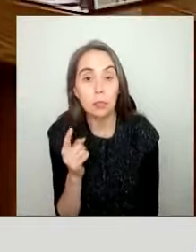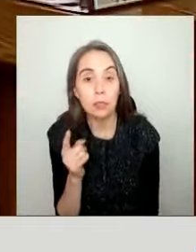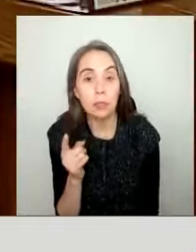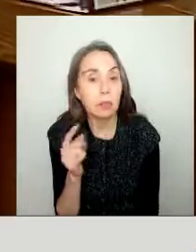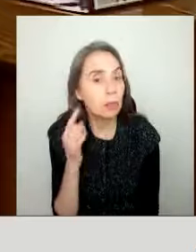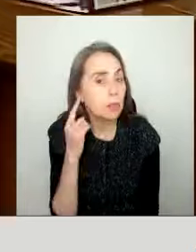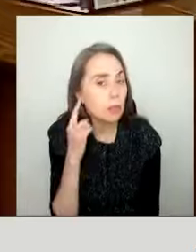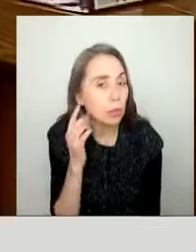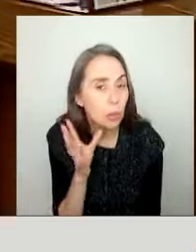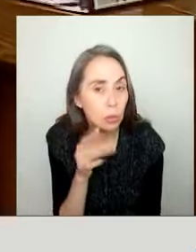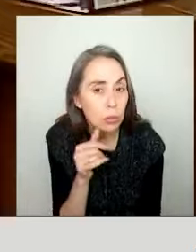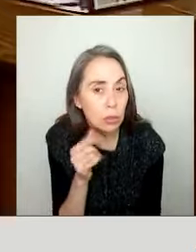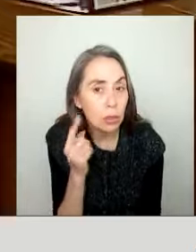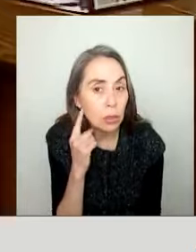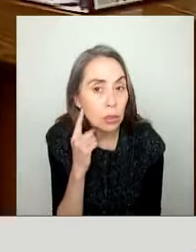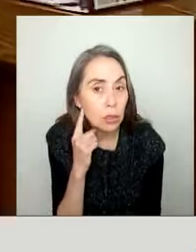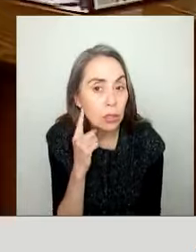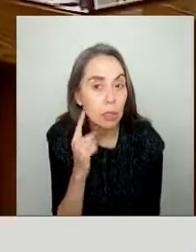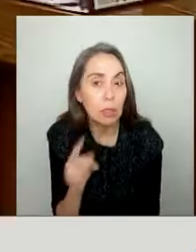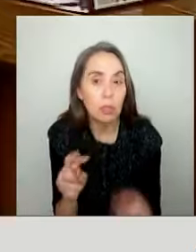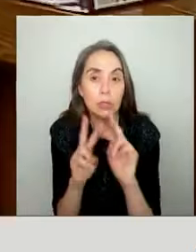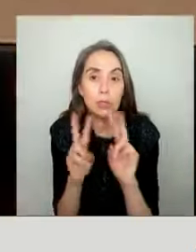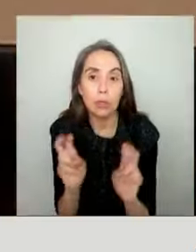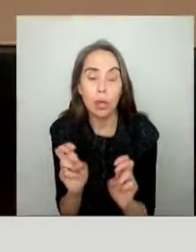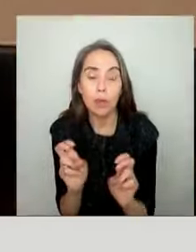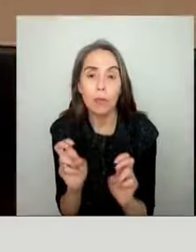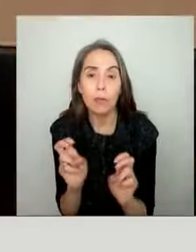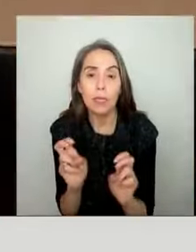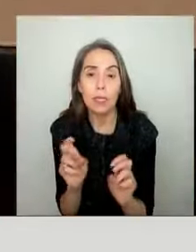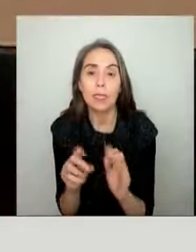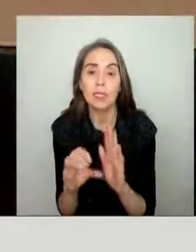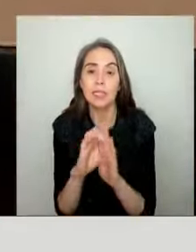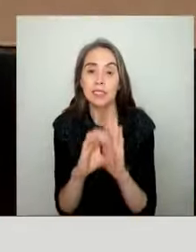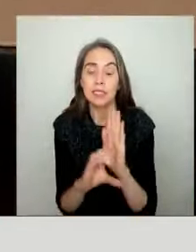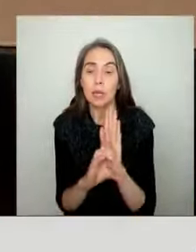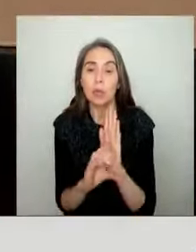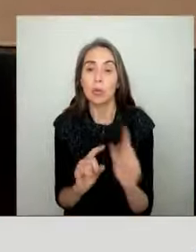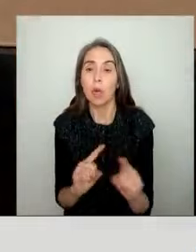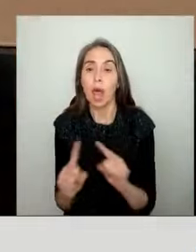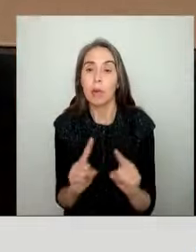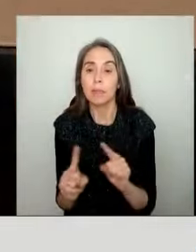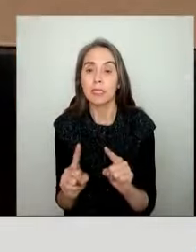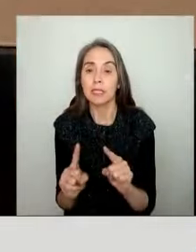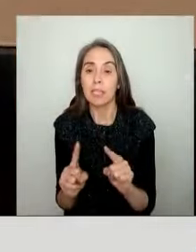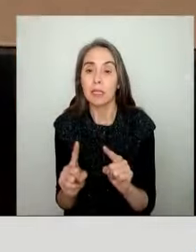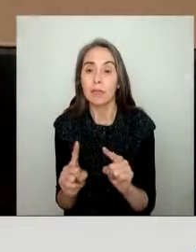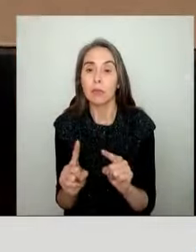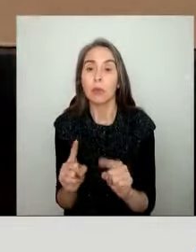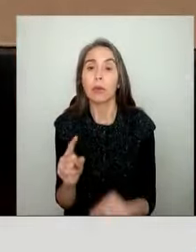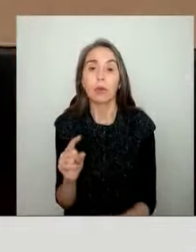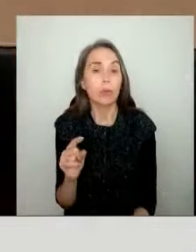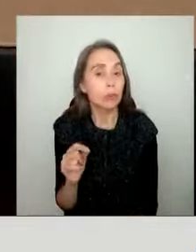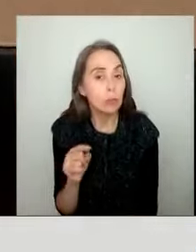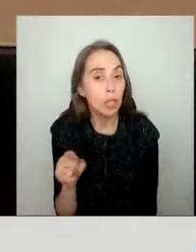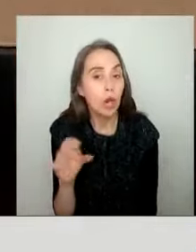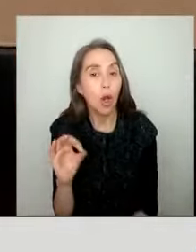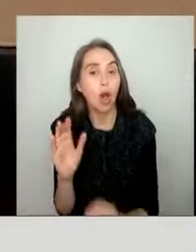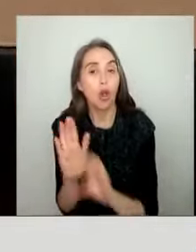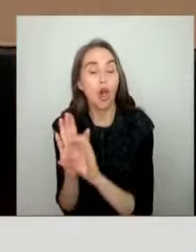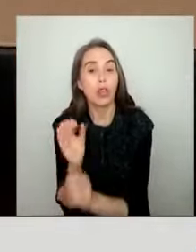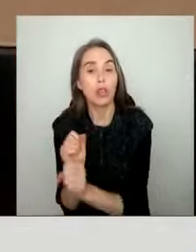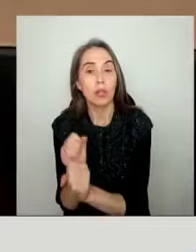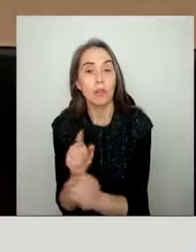hablaba sobre que aplicar el estatuto administrativo a la agencia en lugar del código del trabajo Eso fue rechazado por lo